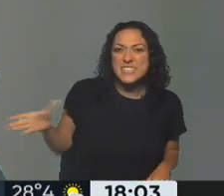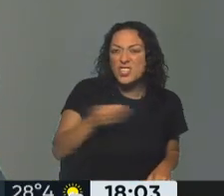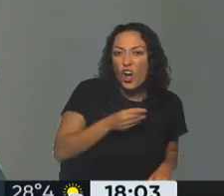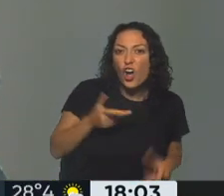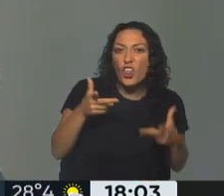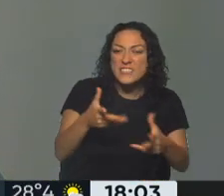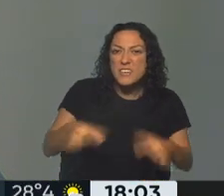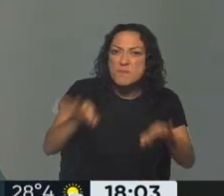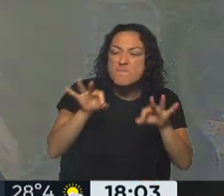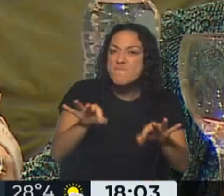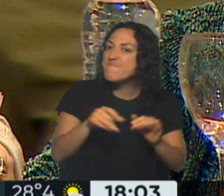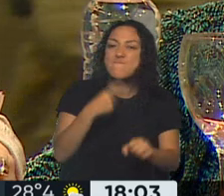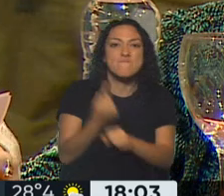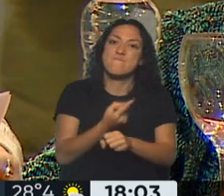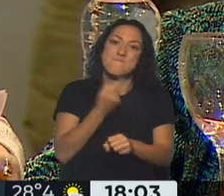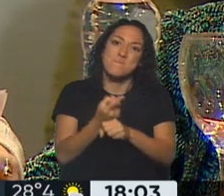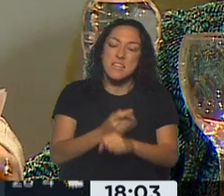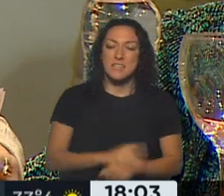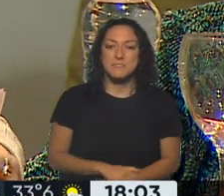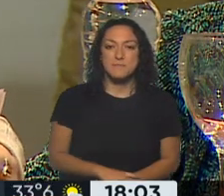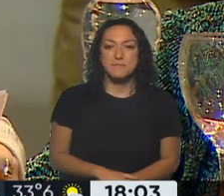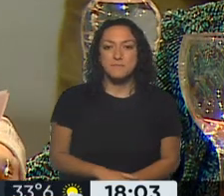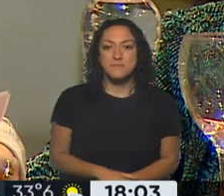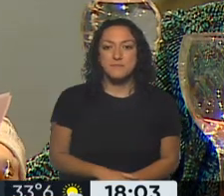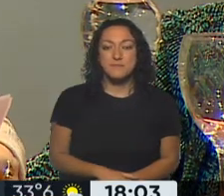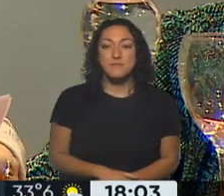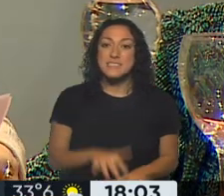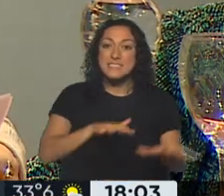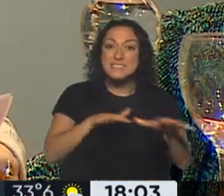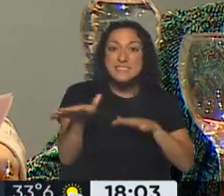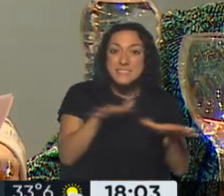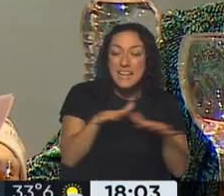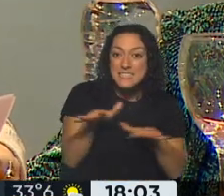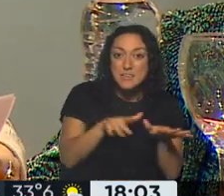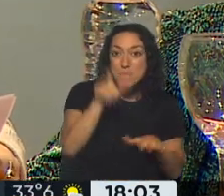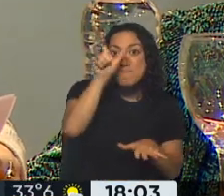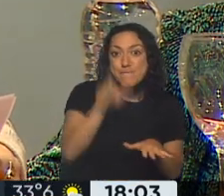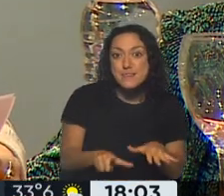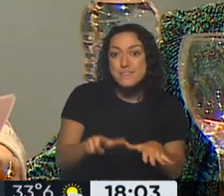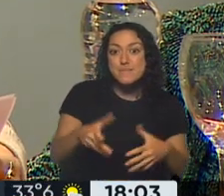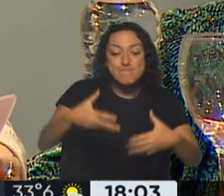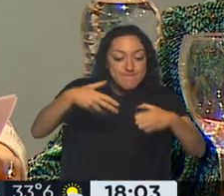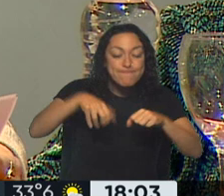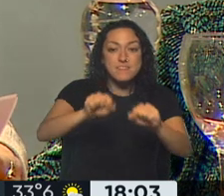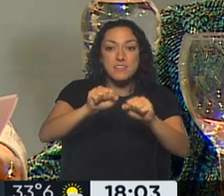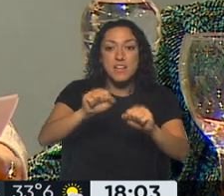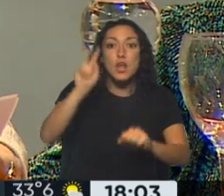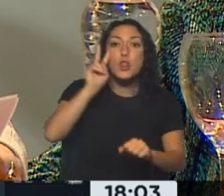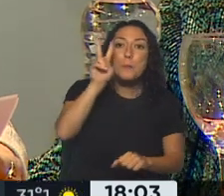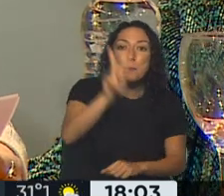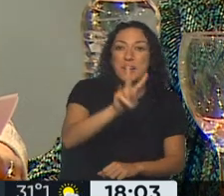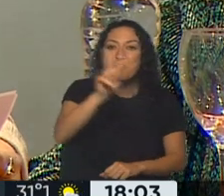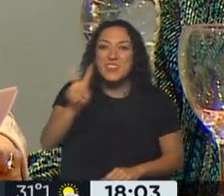decir. Resolvimos un nuevo caso y cerramos el